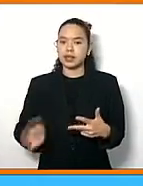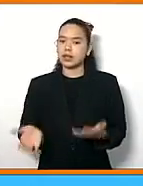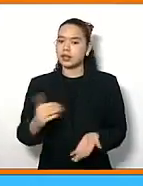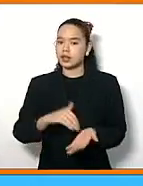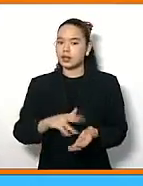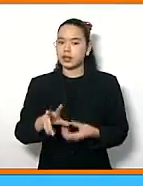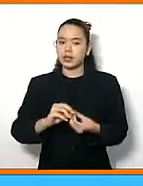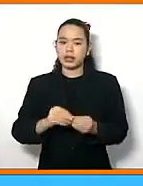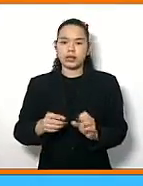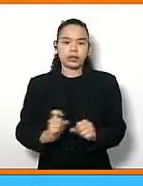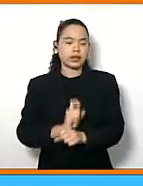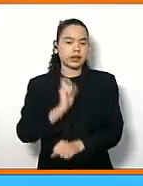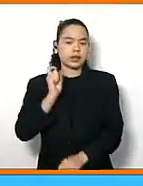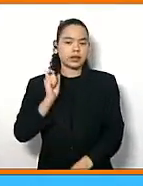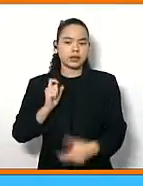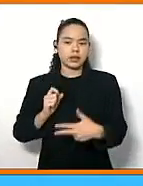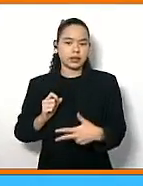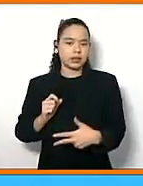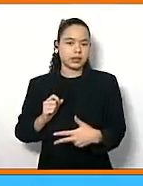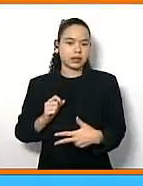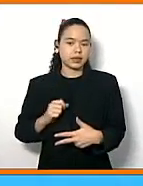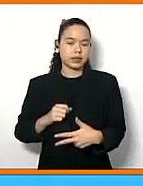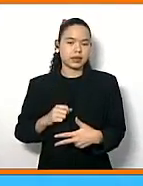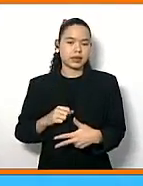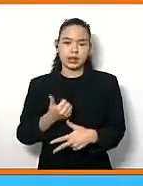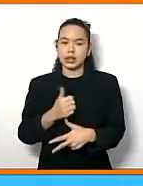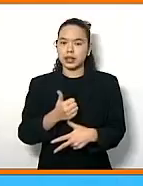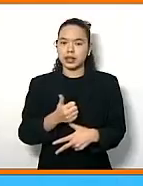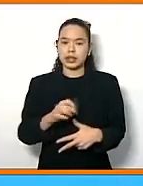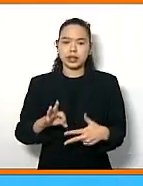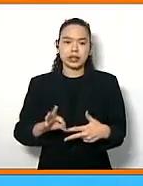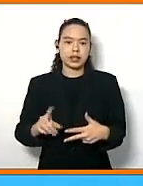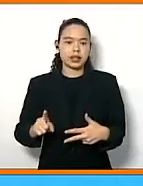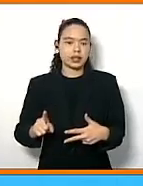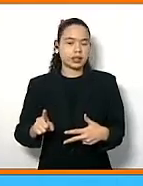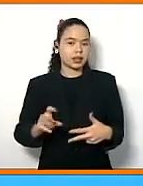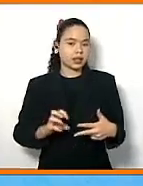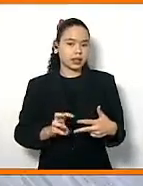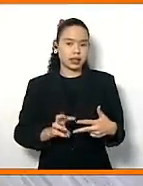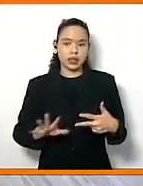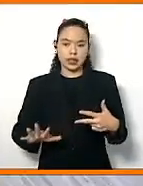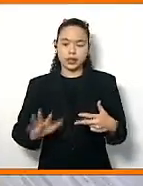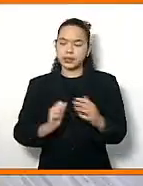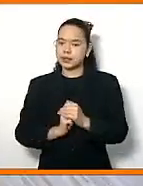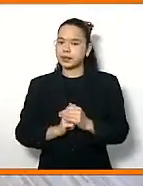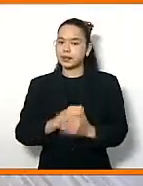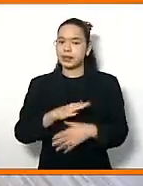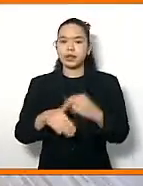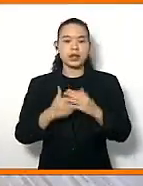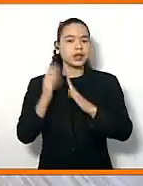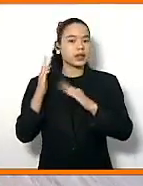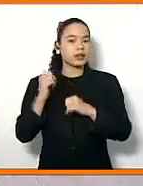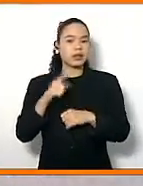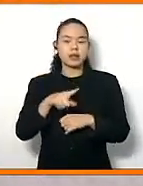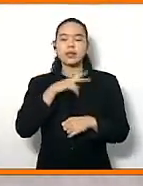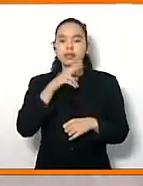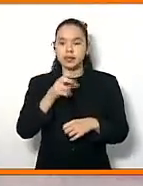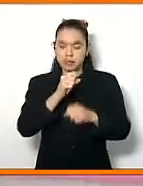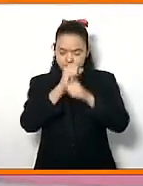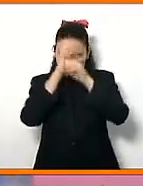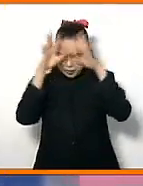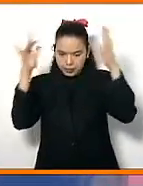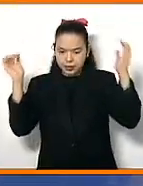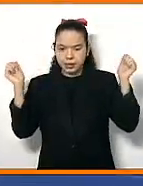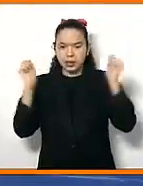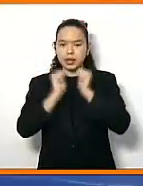65. Con gusto repito, tus 3 números ganadores son 10, 91 y 65. Esperando que cada uno de tus